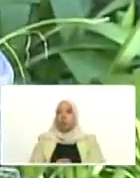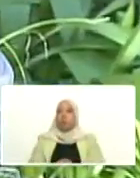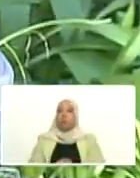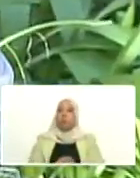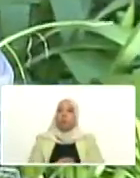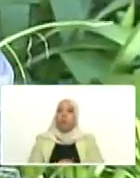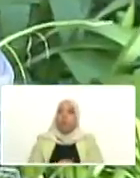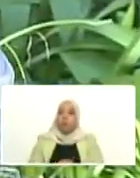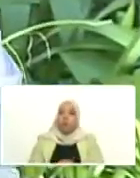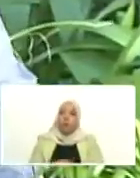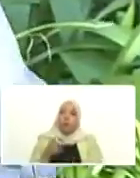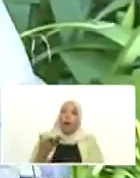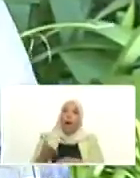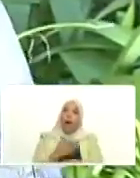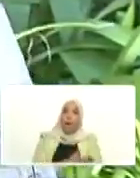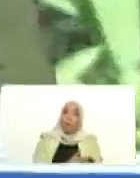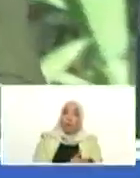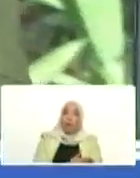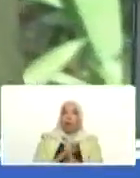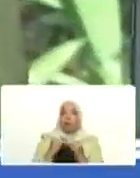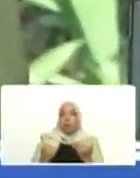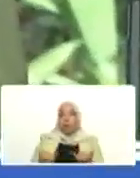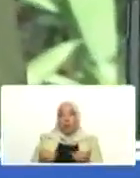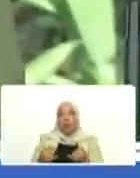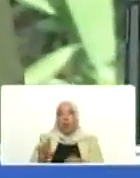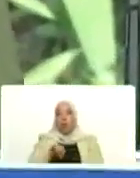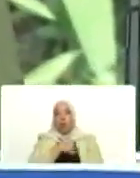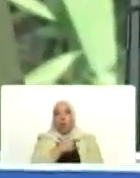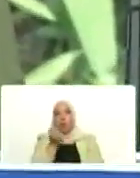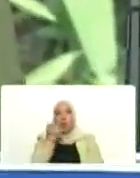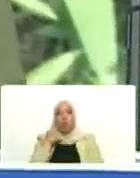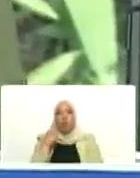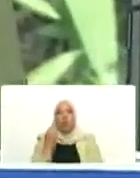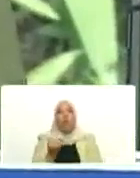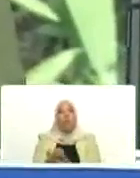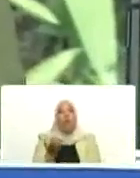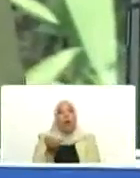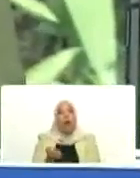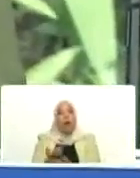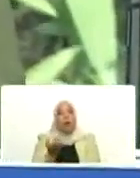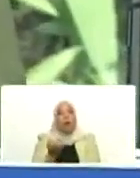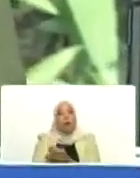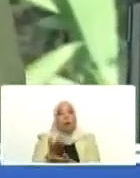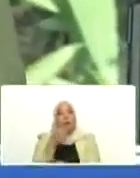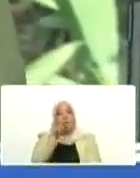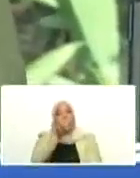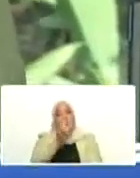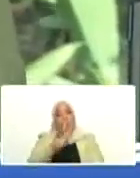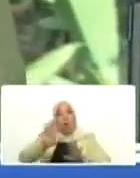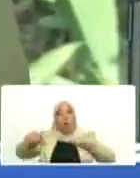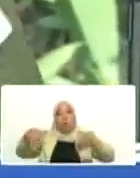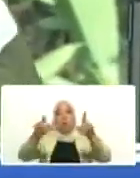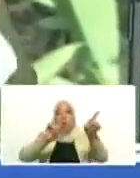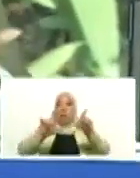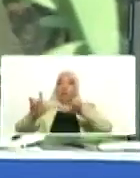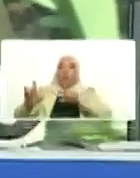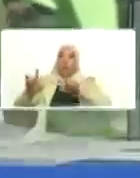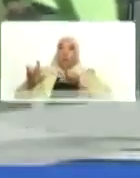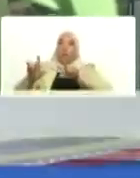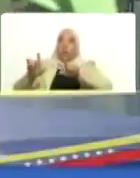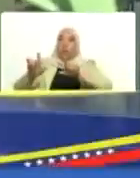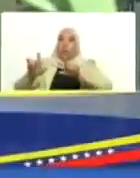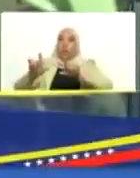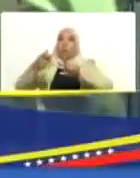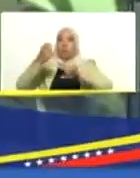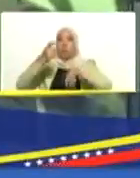ya había dado la orden de entrar en la UDO y entramos en el núcleo de Monagas, que ya tiene dos edificios recuperados. Está